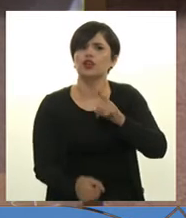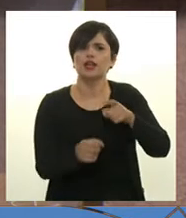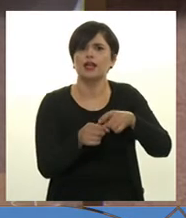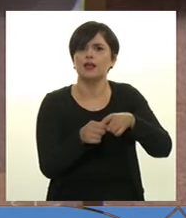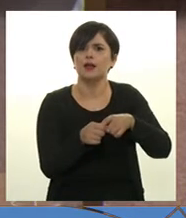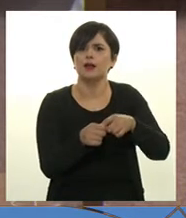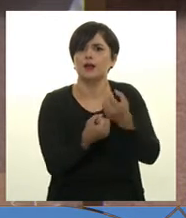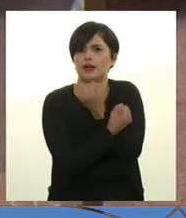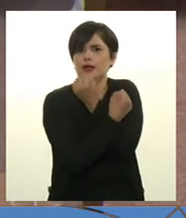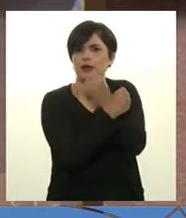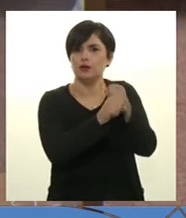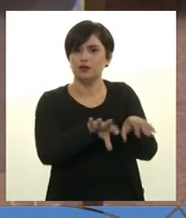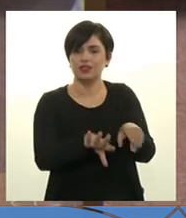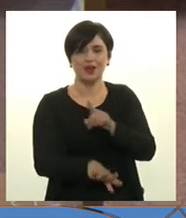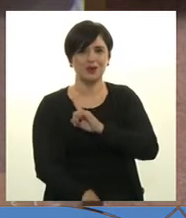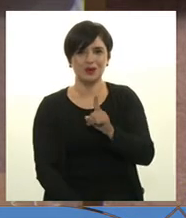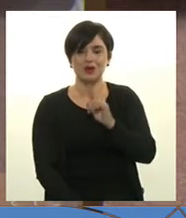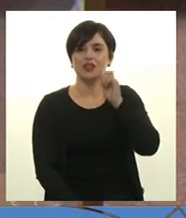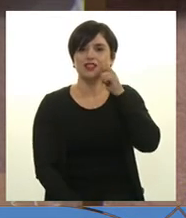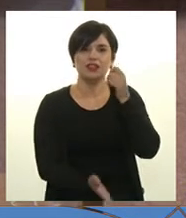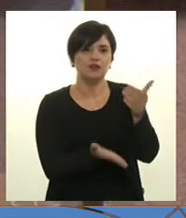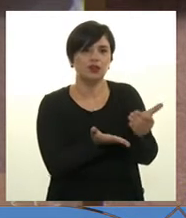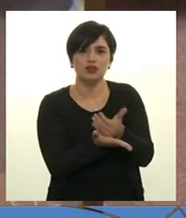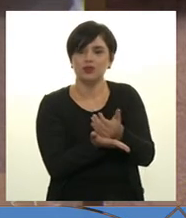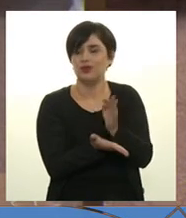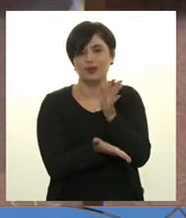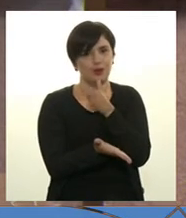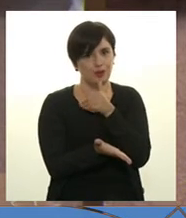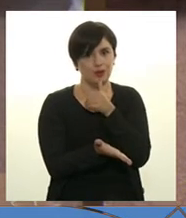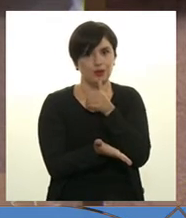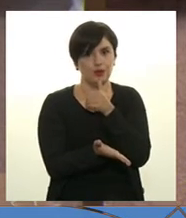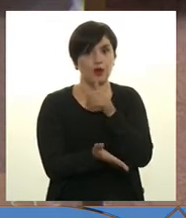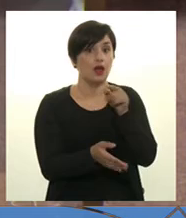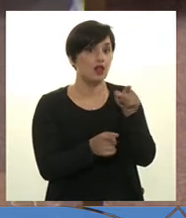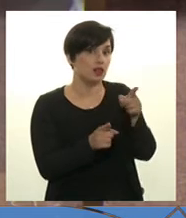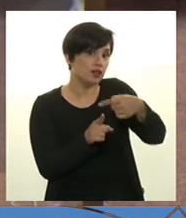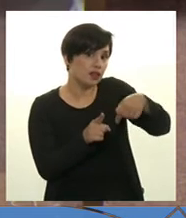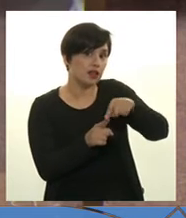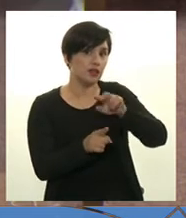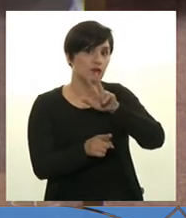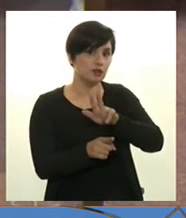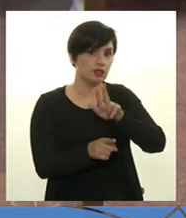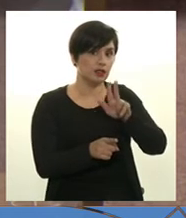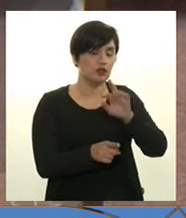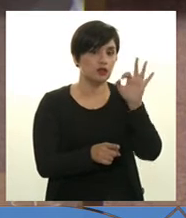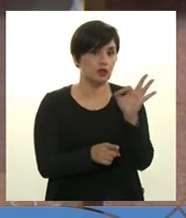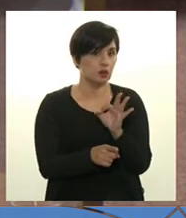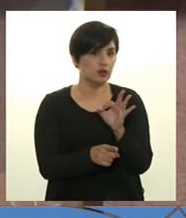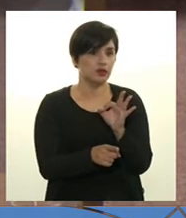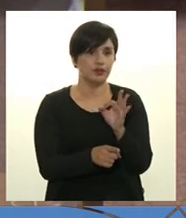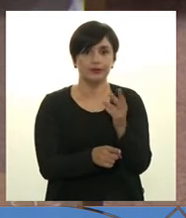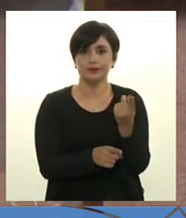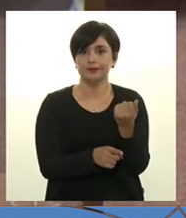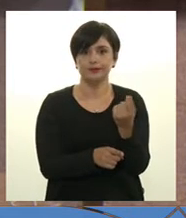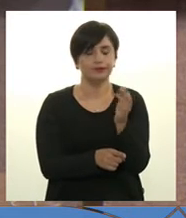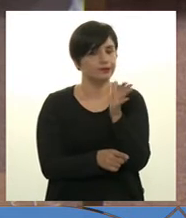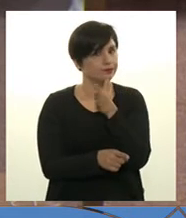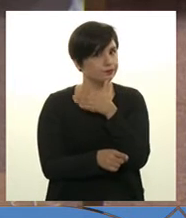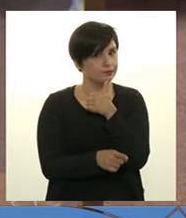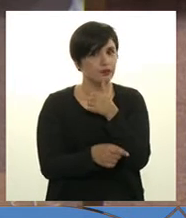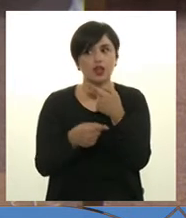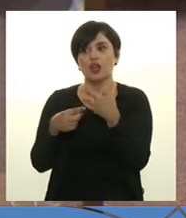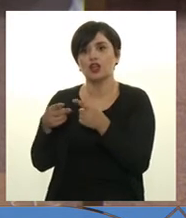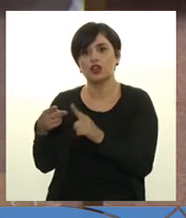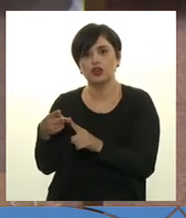dejaron de percibir remuneración de ellas un 88 por ciento pasó a la inactividad económica y miles se vieron